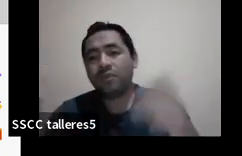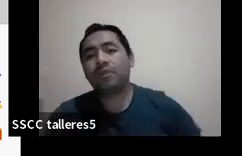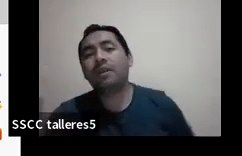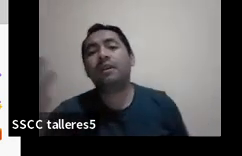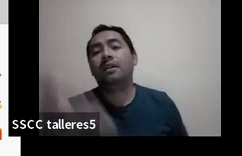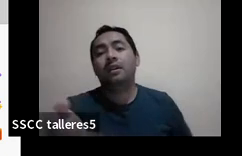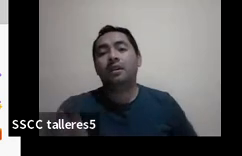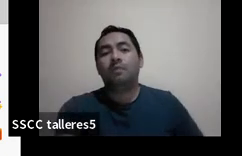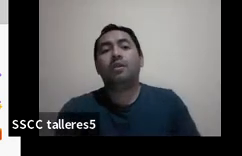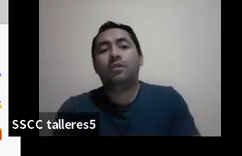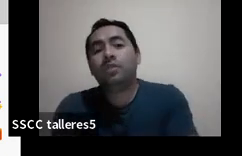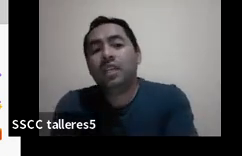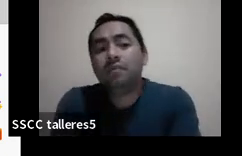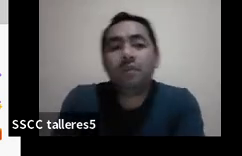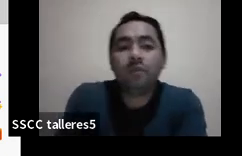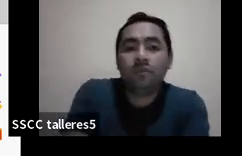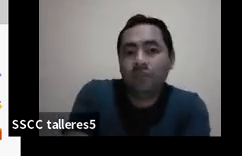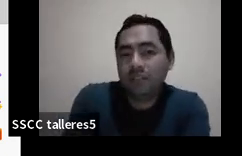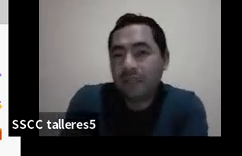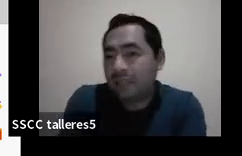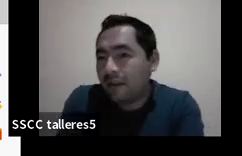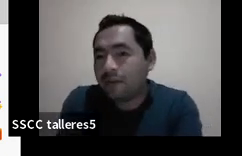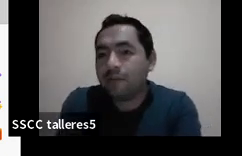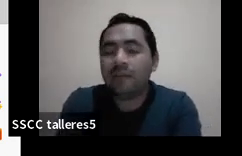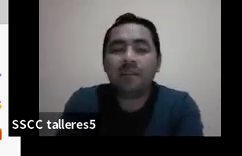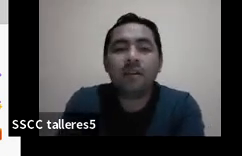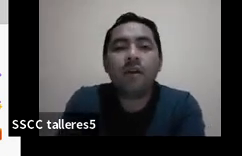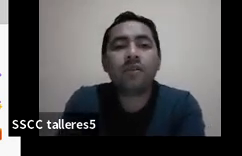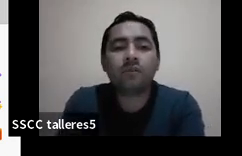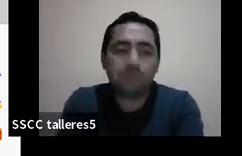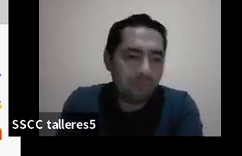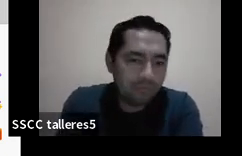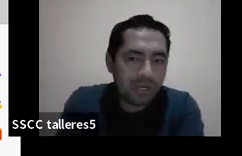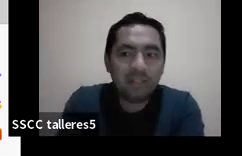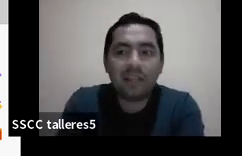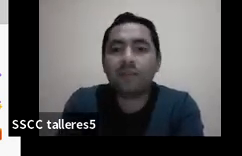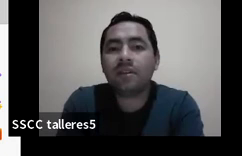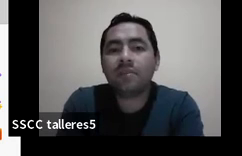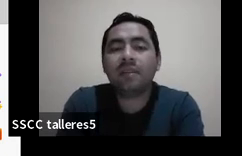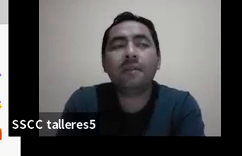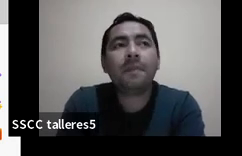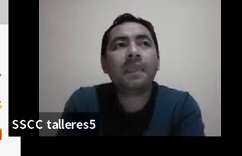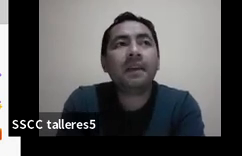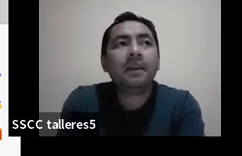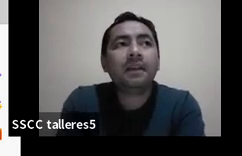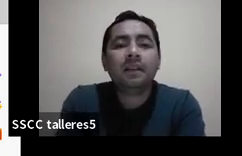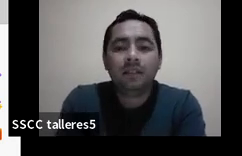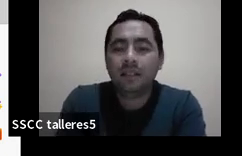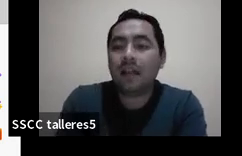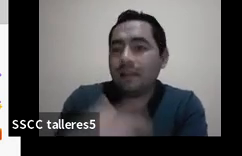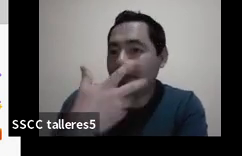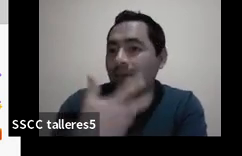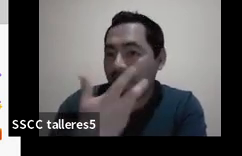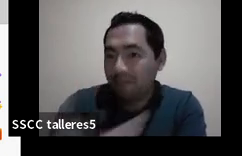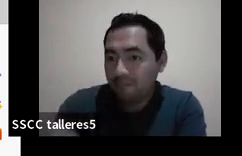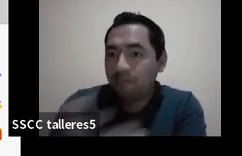¿Cómo es eso posible? Bueno, ustedes mismos, ¿no? Tienes 20 años, 25 años, 30 años de repente,